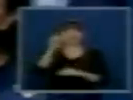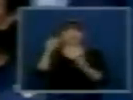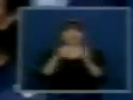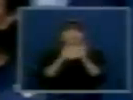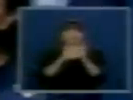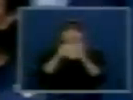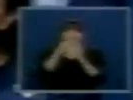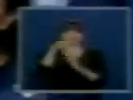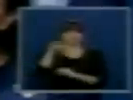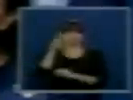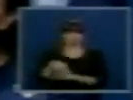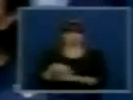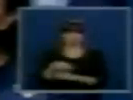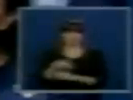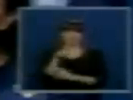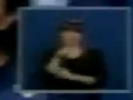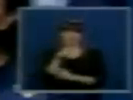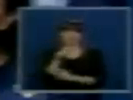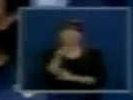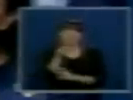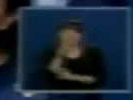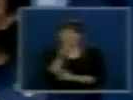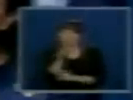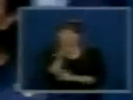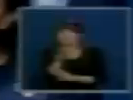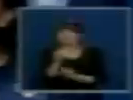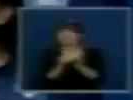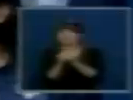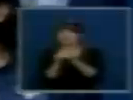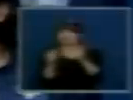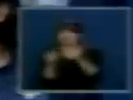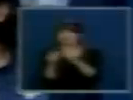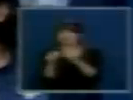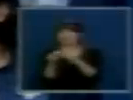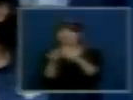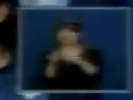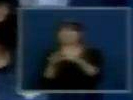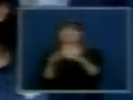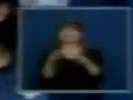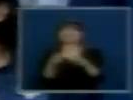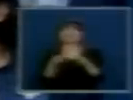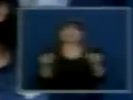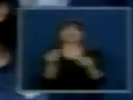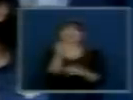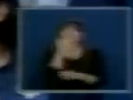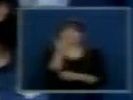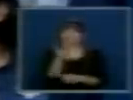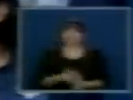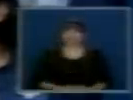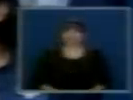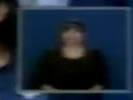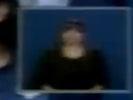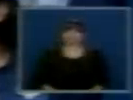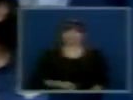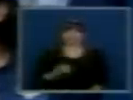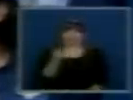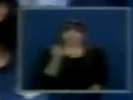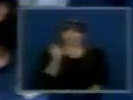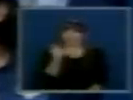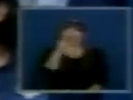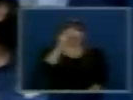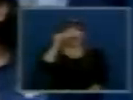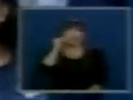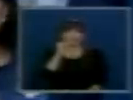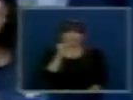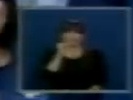colones, de los cuales 345 millones corresponden a territorios indígenas. Apenas ayer